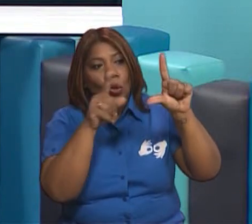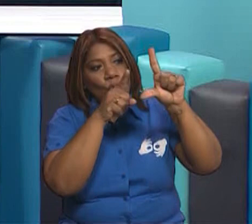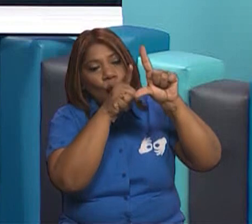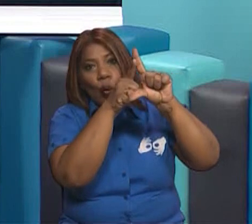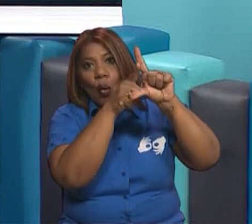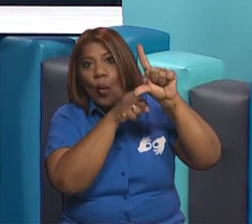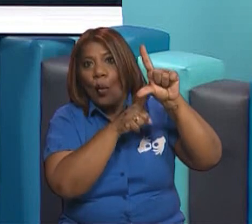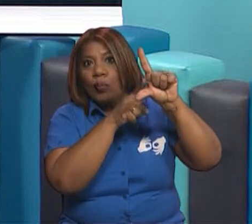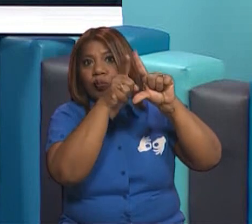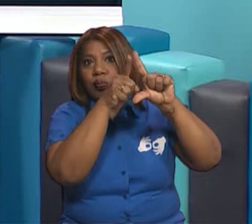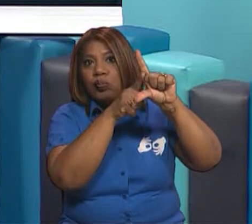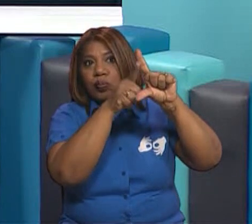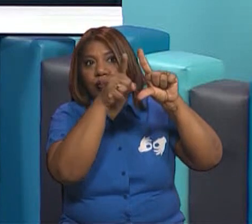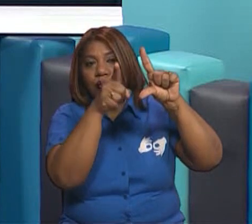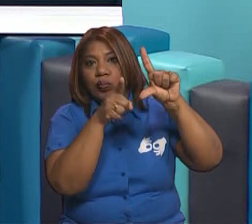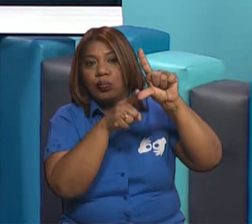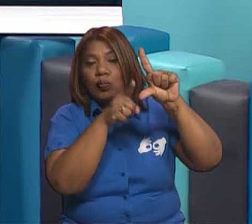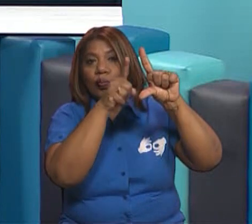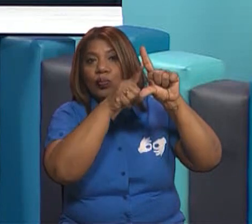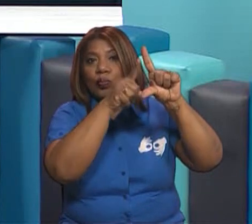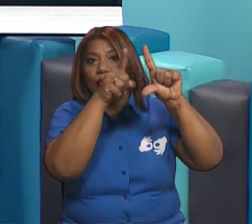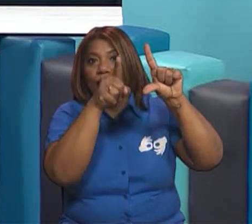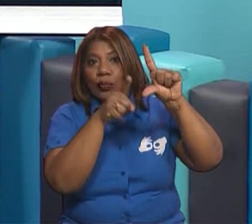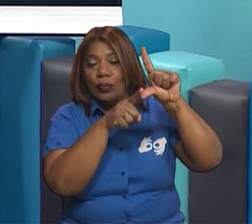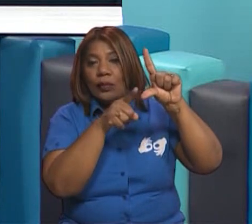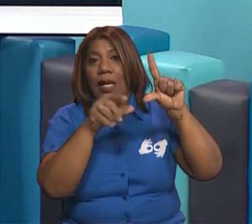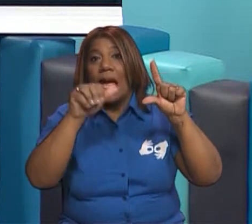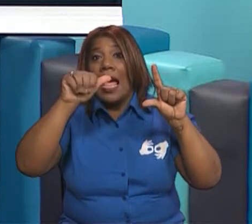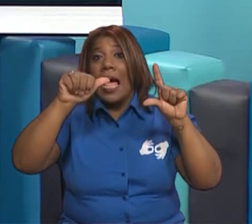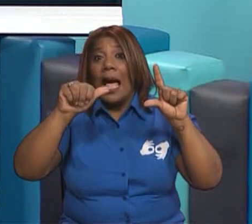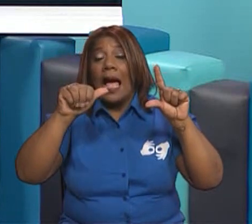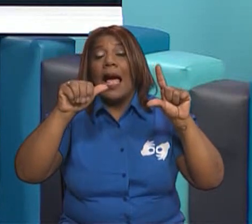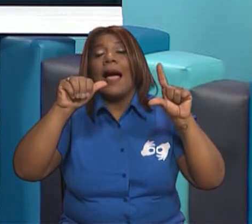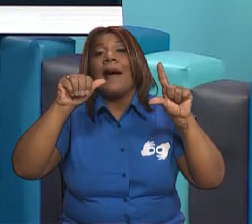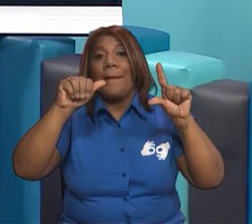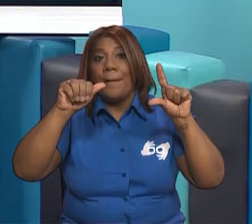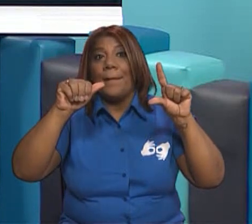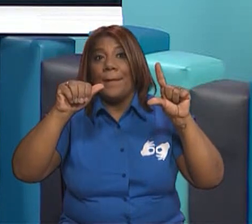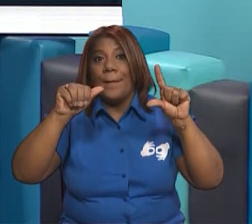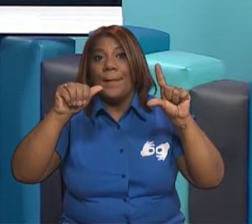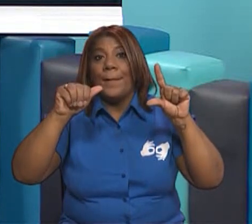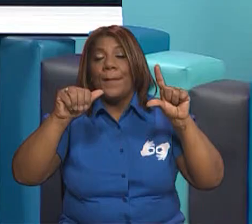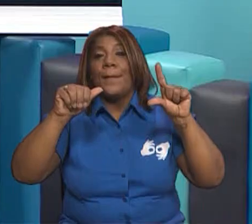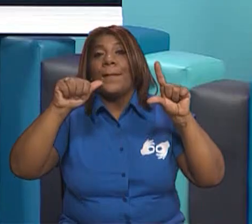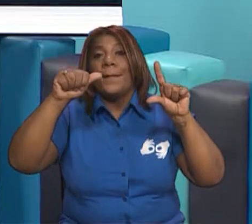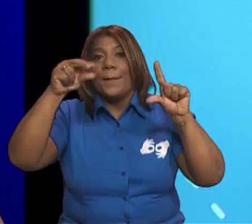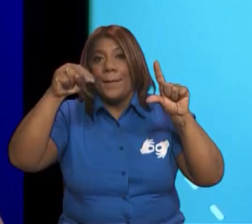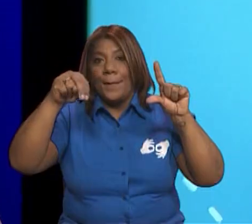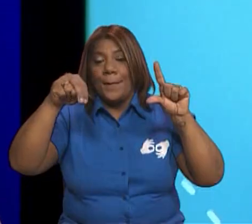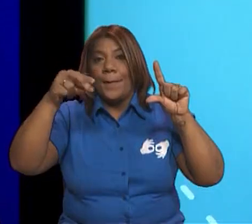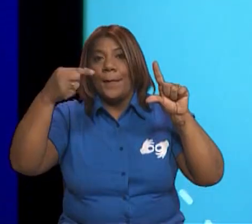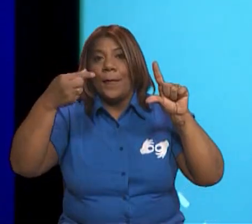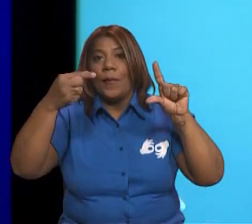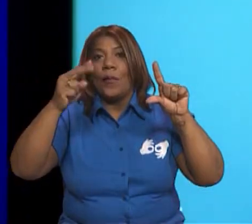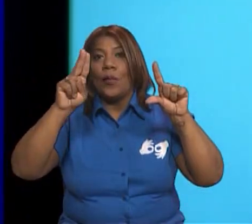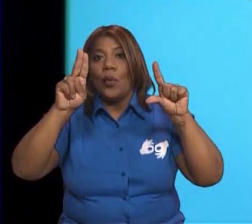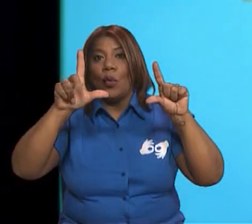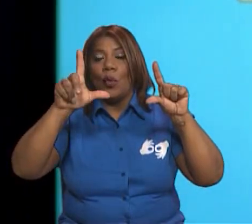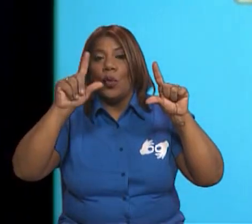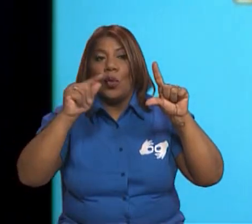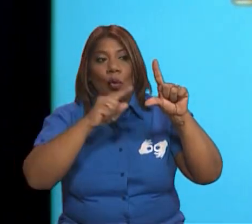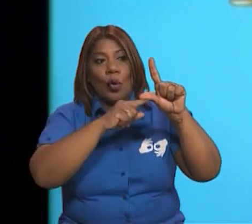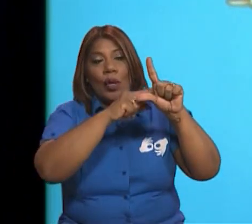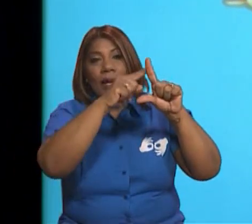es esta abertura que vemos aquí de dos rayos, ¿sí? Rayos a los que vamos a